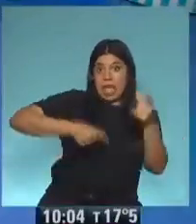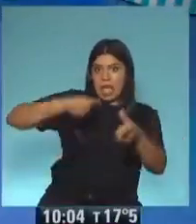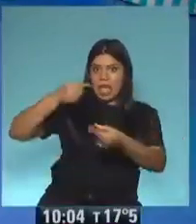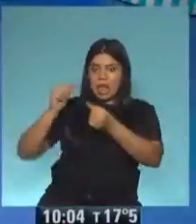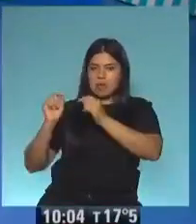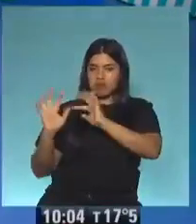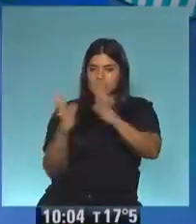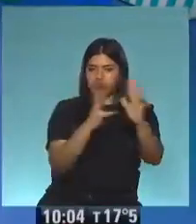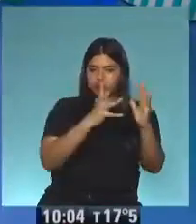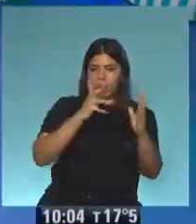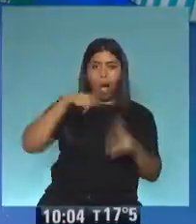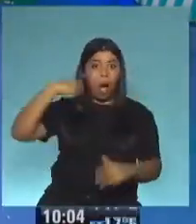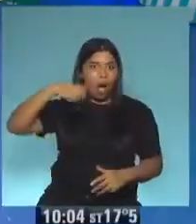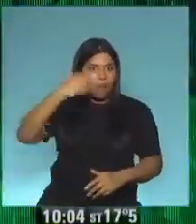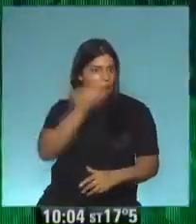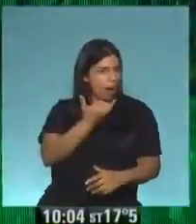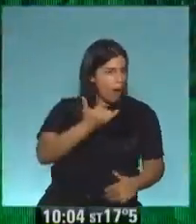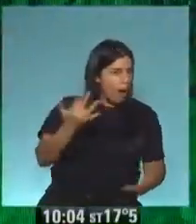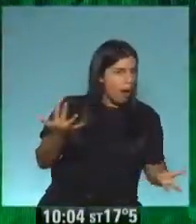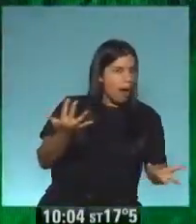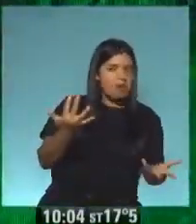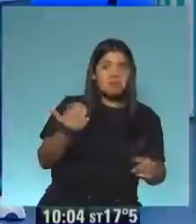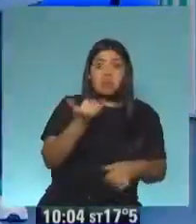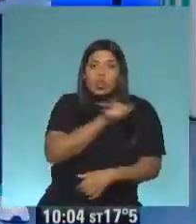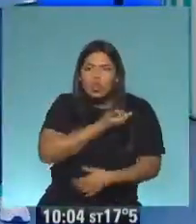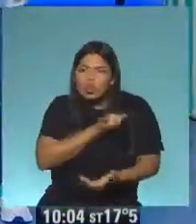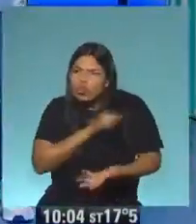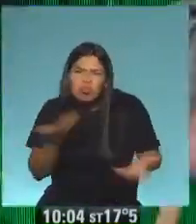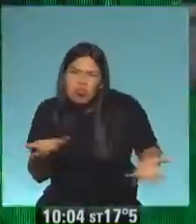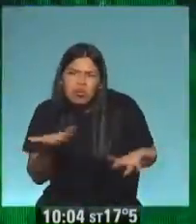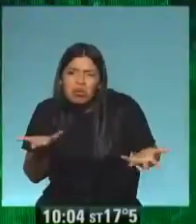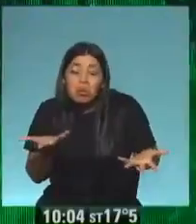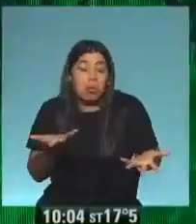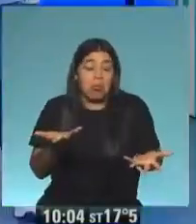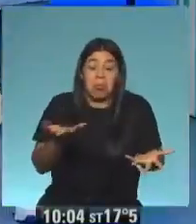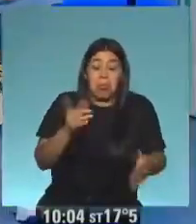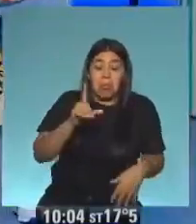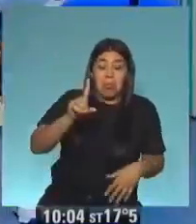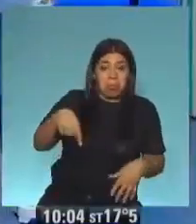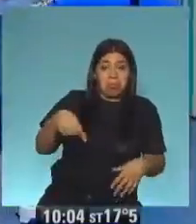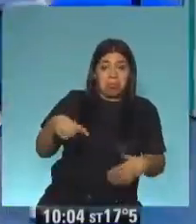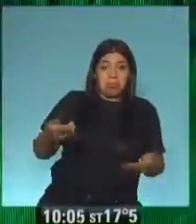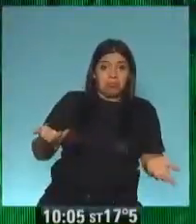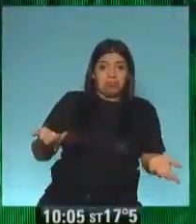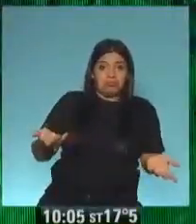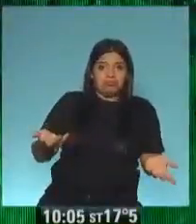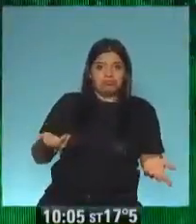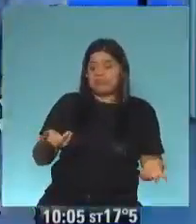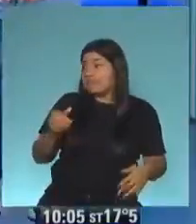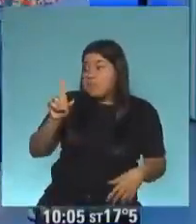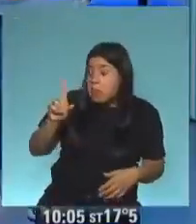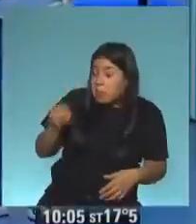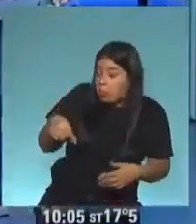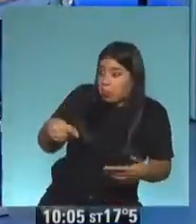selva. Hay animales. Hay animales. ¿Por dónde andan? ¿Por dónde andan? Nadie lo sabe. Nadie lo sabe. Nadie lo